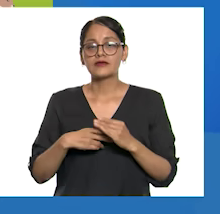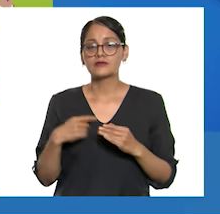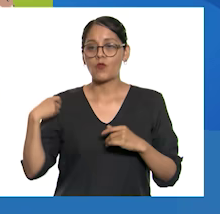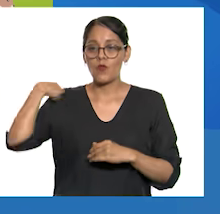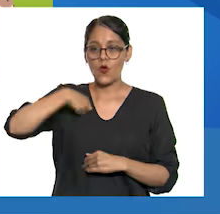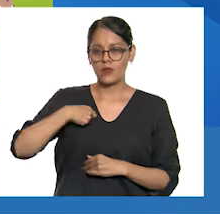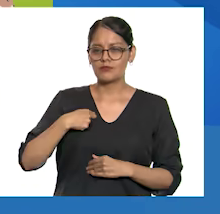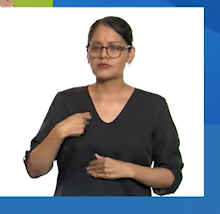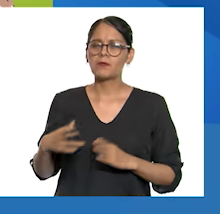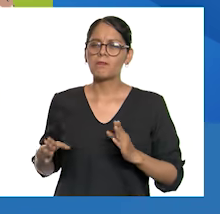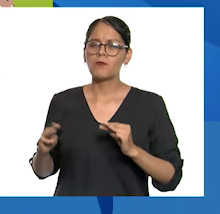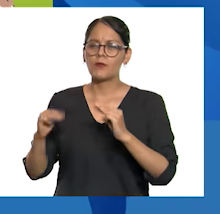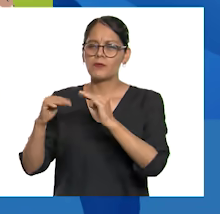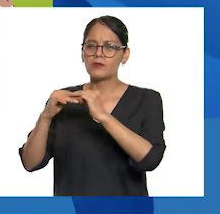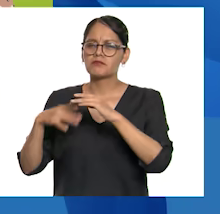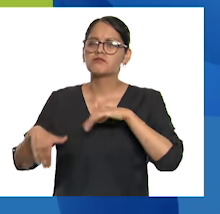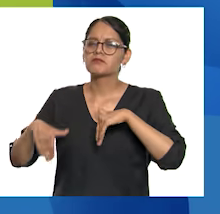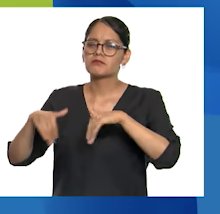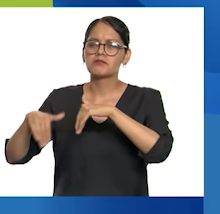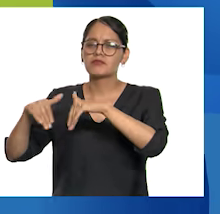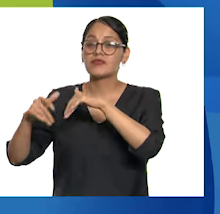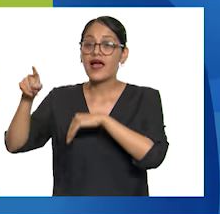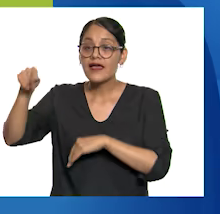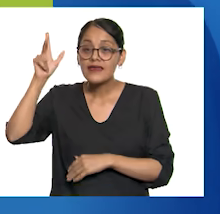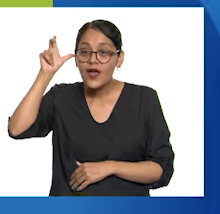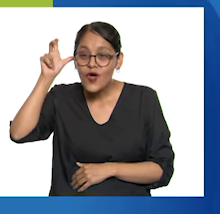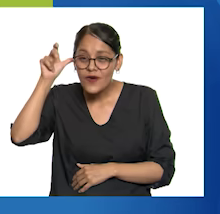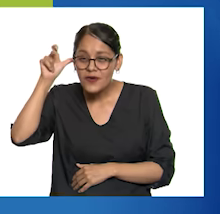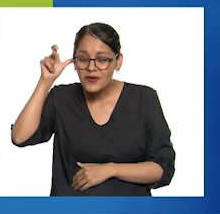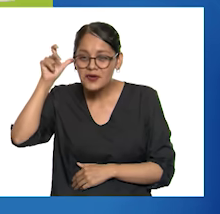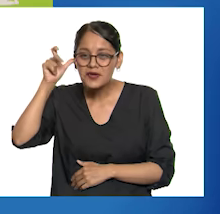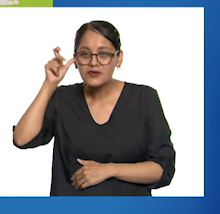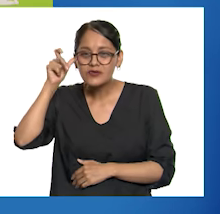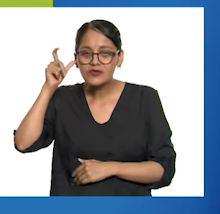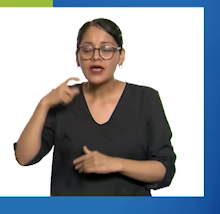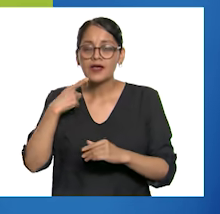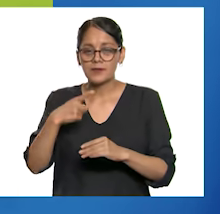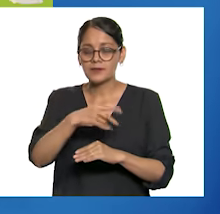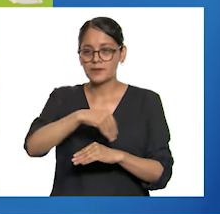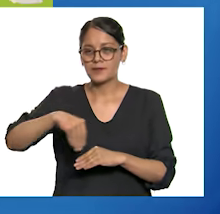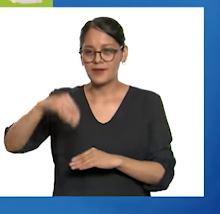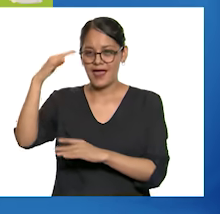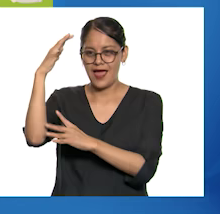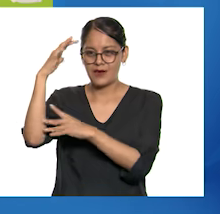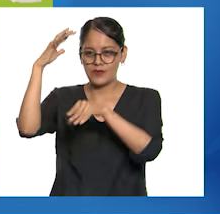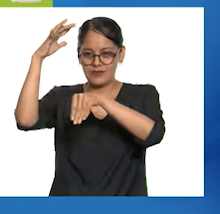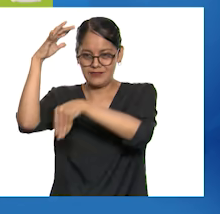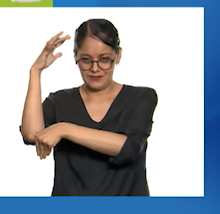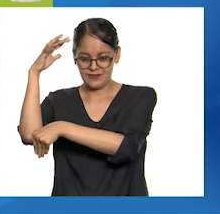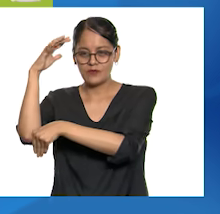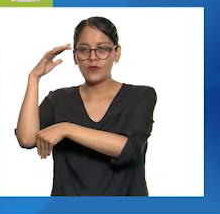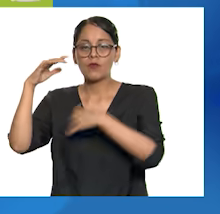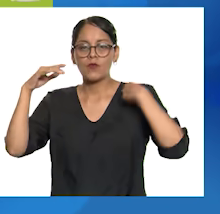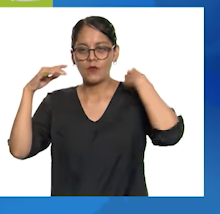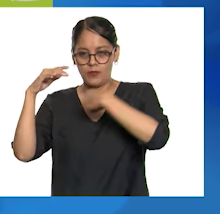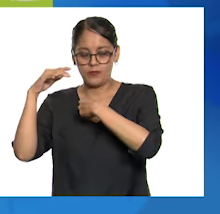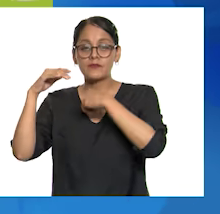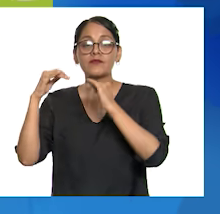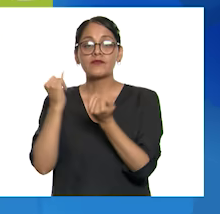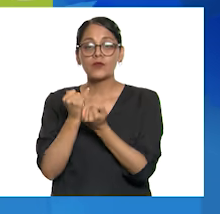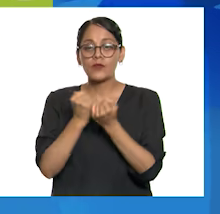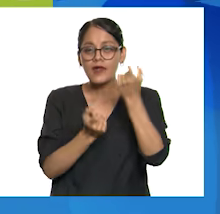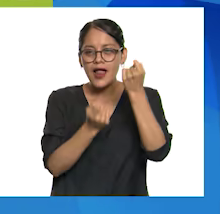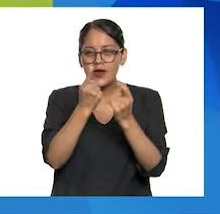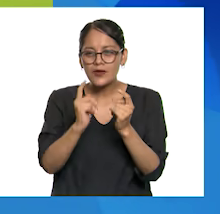donde había un gran número de conejos. Colocó de cierto modo la bolsa al pie de un árbol, puso en su fondo algunas